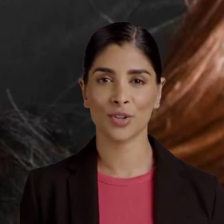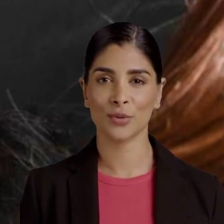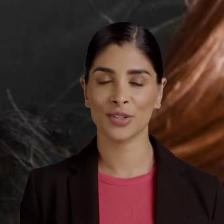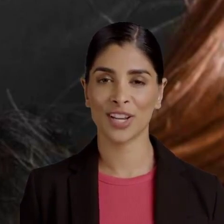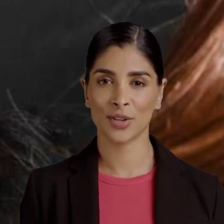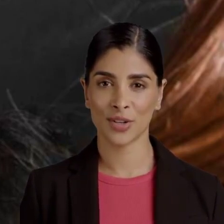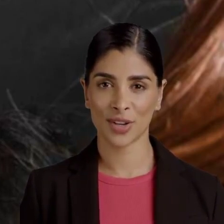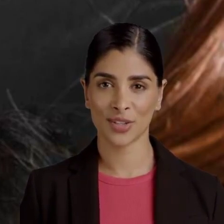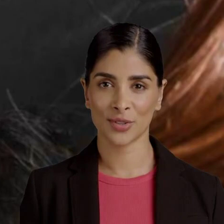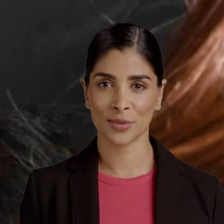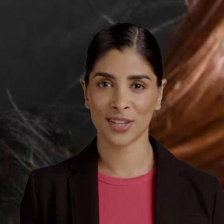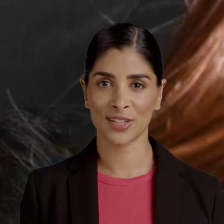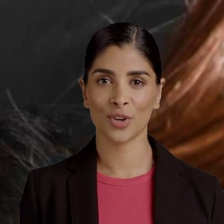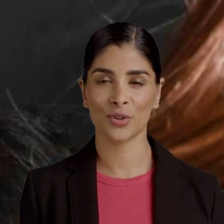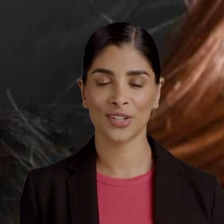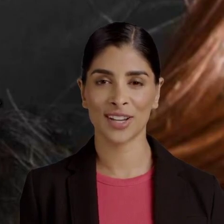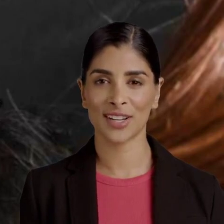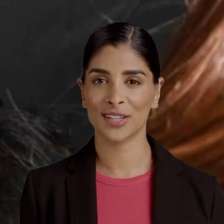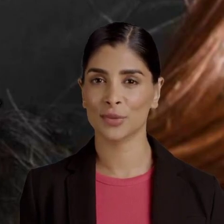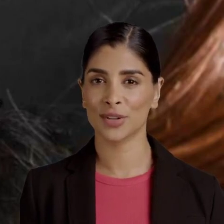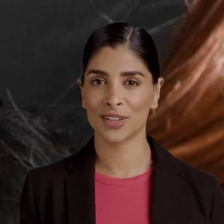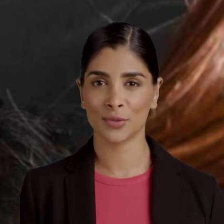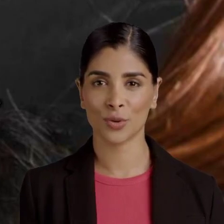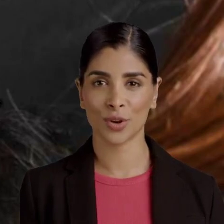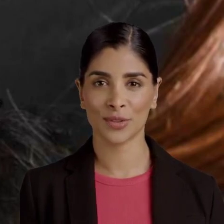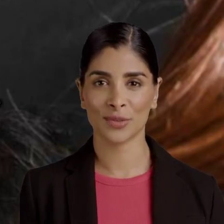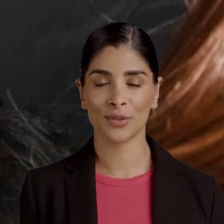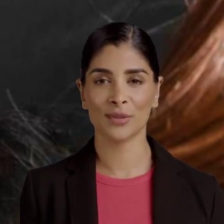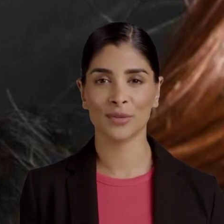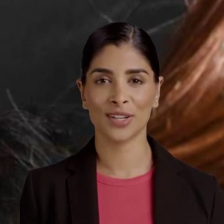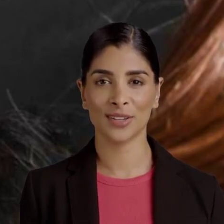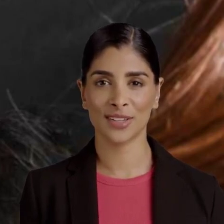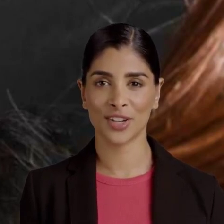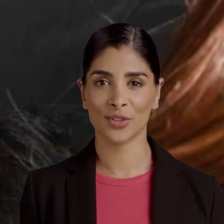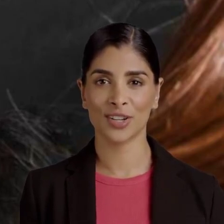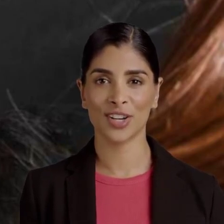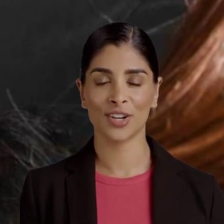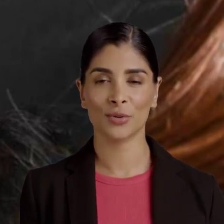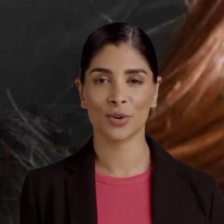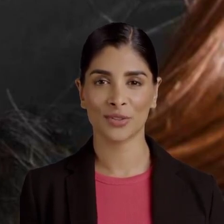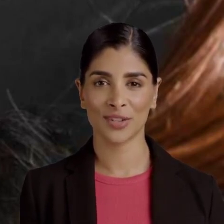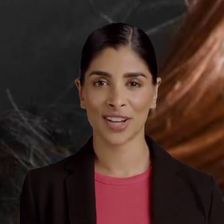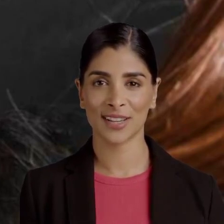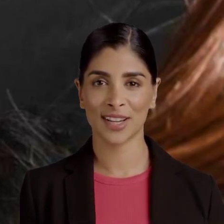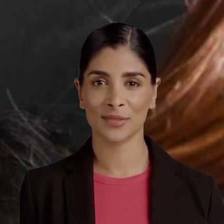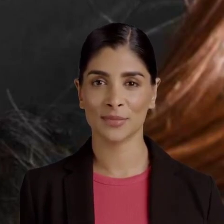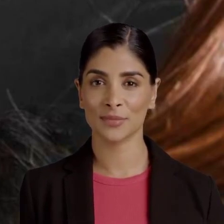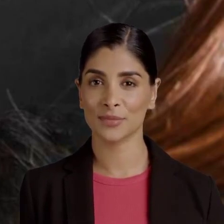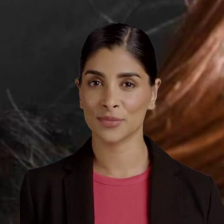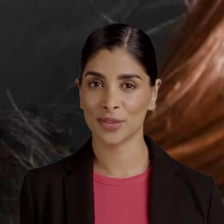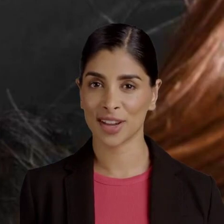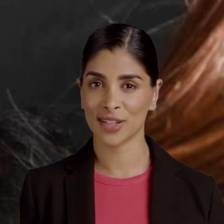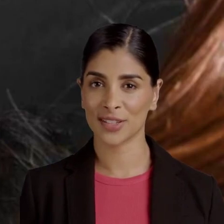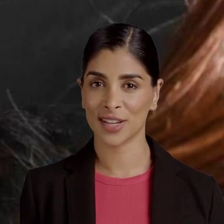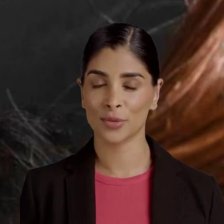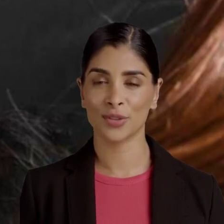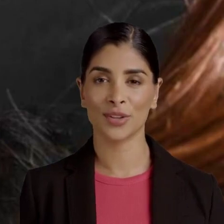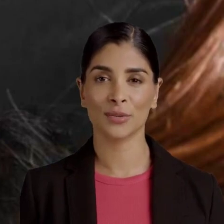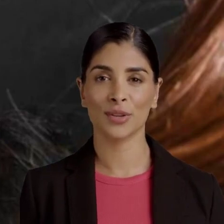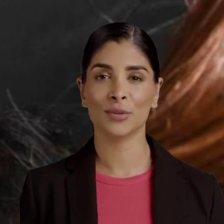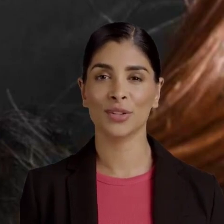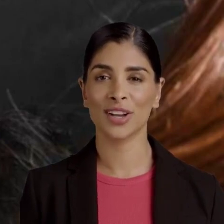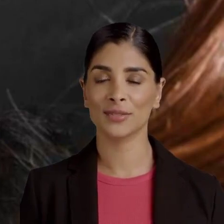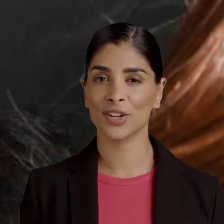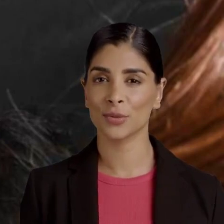Palacios no es procesado en el caso Independencia judicial y hace parte del programa de víctimas y testigos dirigido por la fiscalía al estar